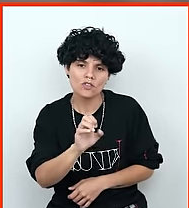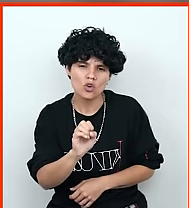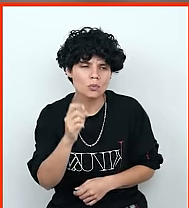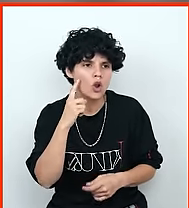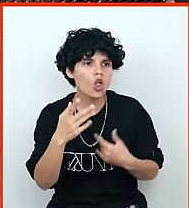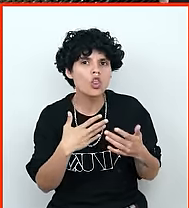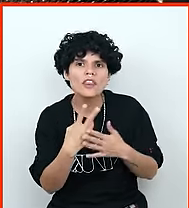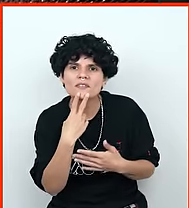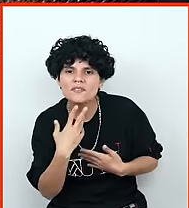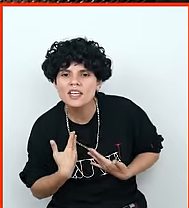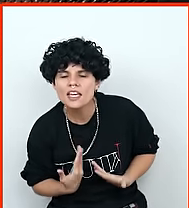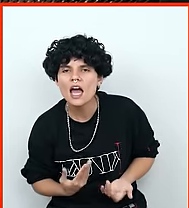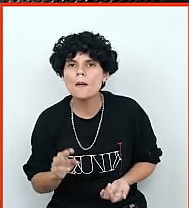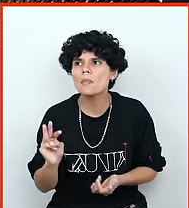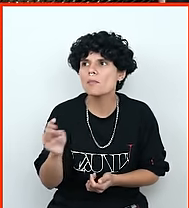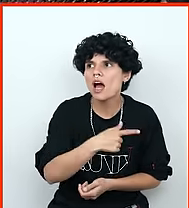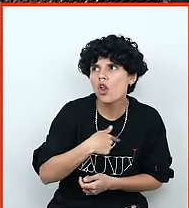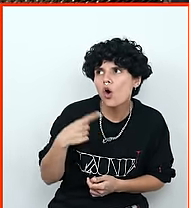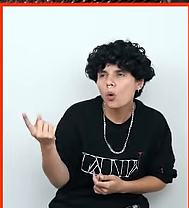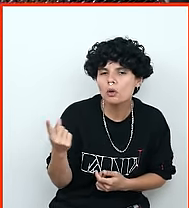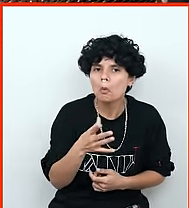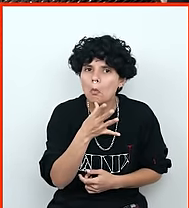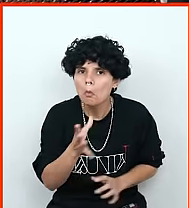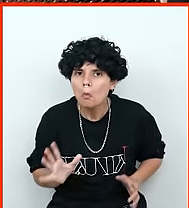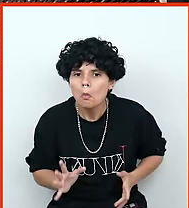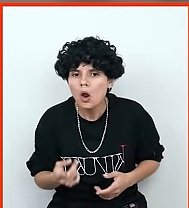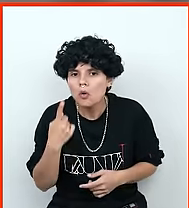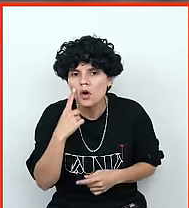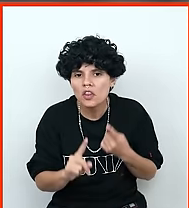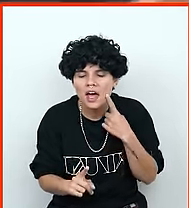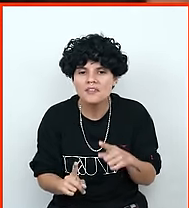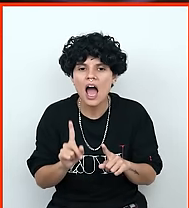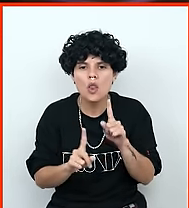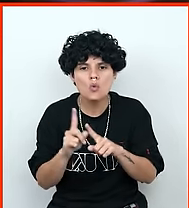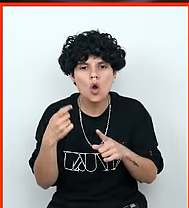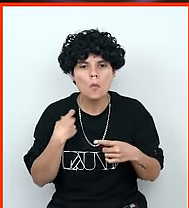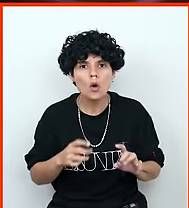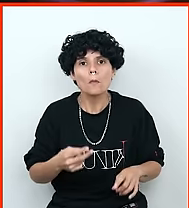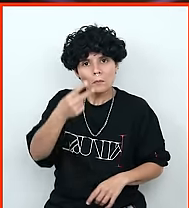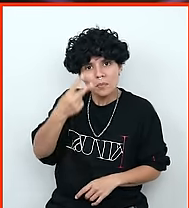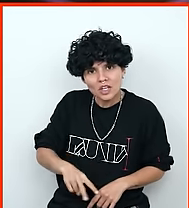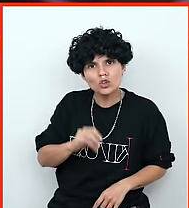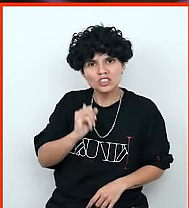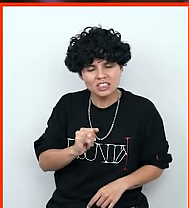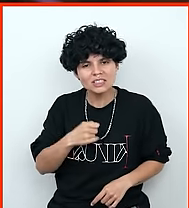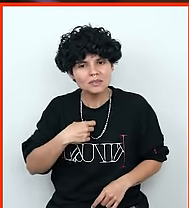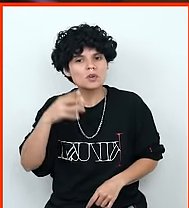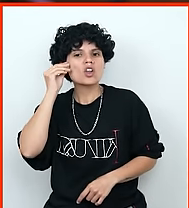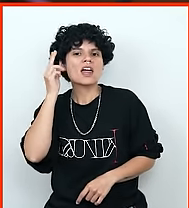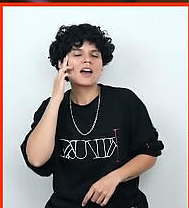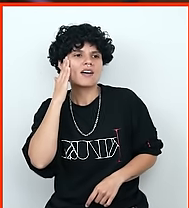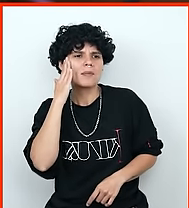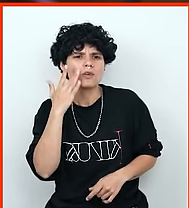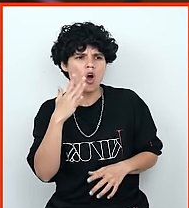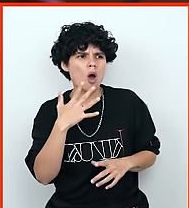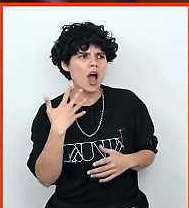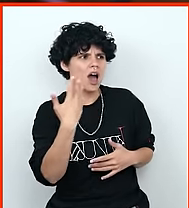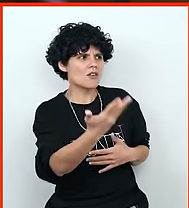bien, no sé, por dónde vivía o cómo se llamaba mi mamá. Eran como que me acordaba cosas inherentes a mí, pero no me acordaba. Me costó recordar